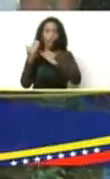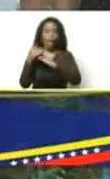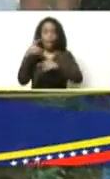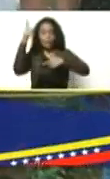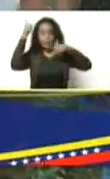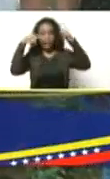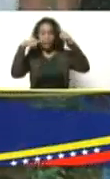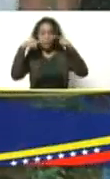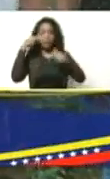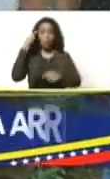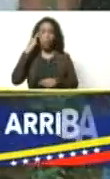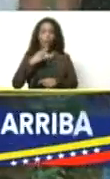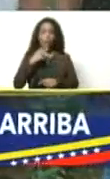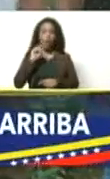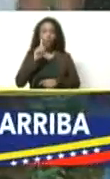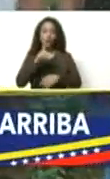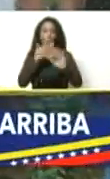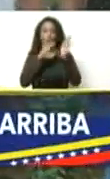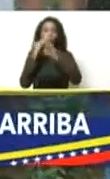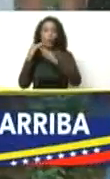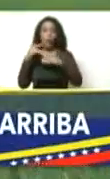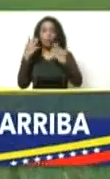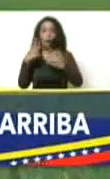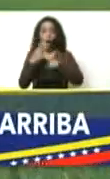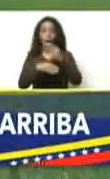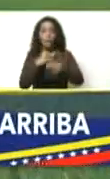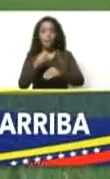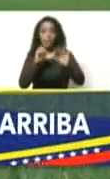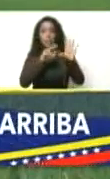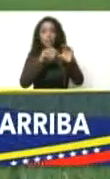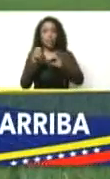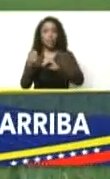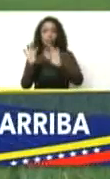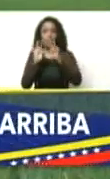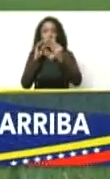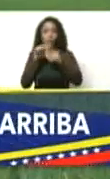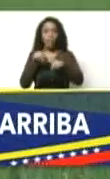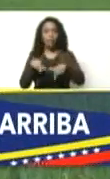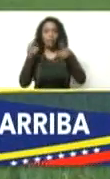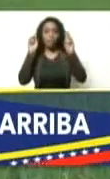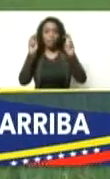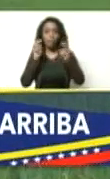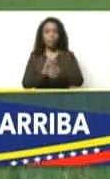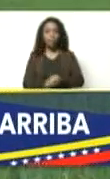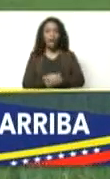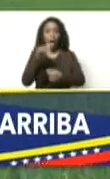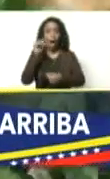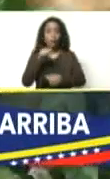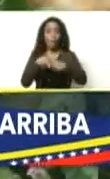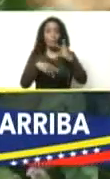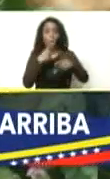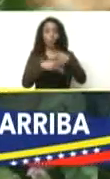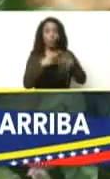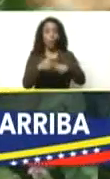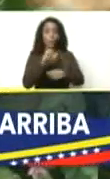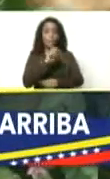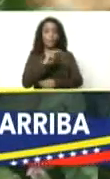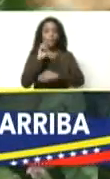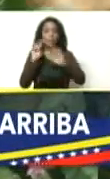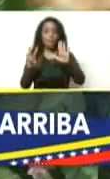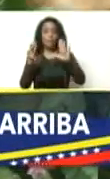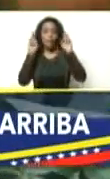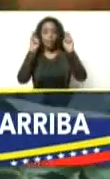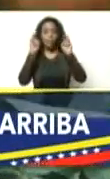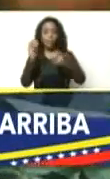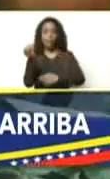y Bolívar, una comuna que abarca 700 familias de este sector. Aquí se producen 27